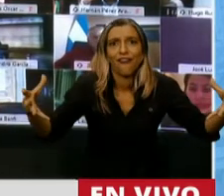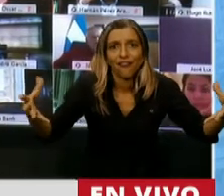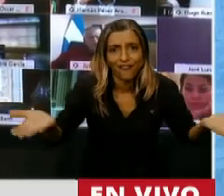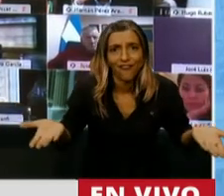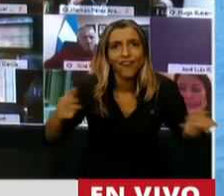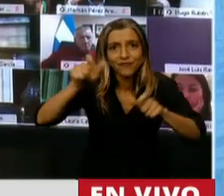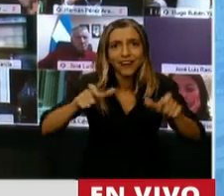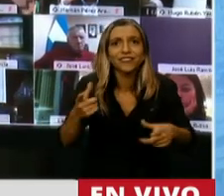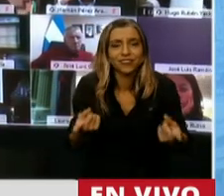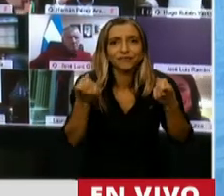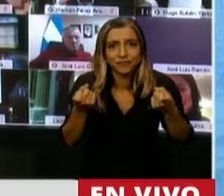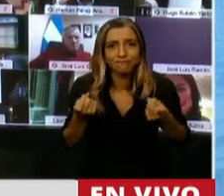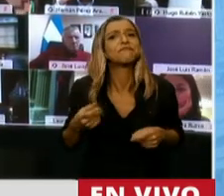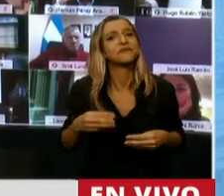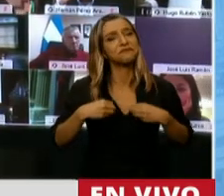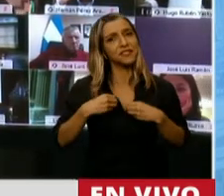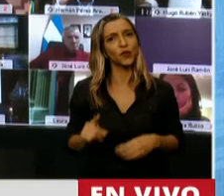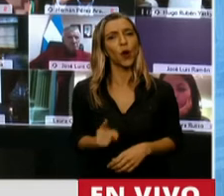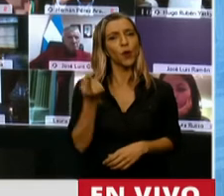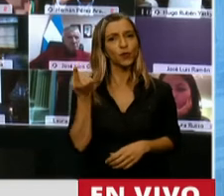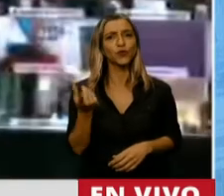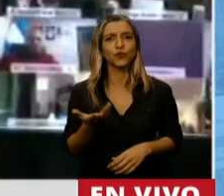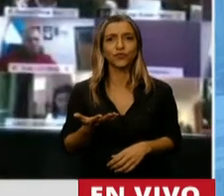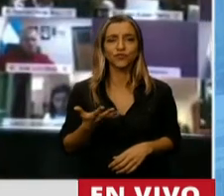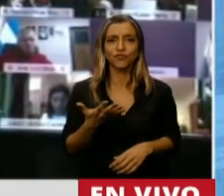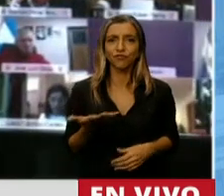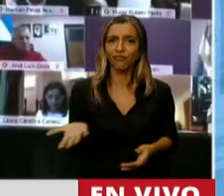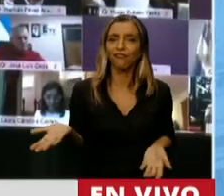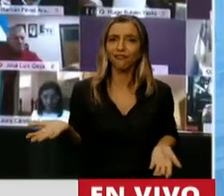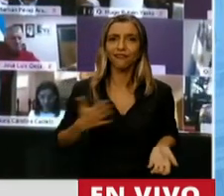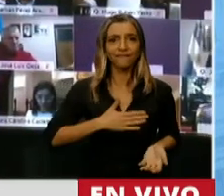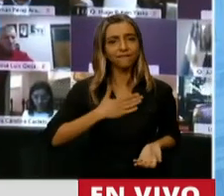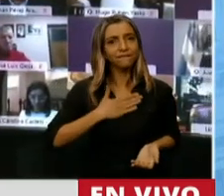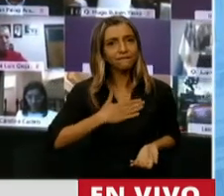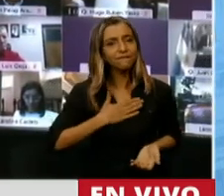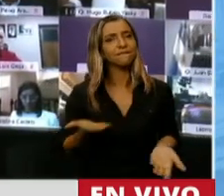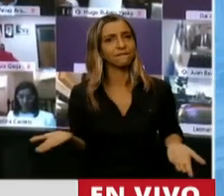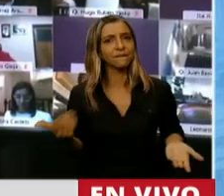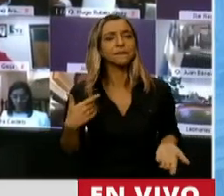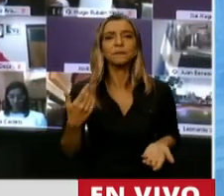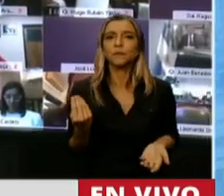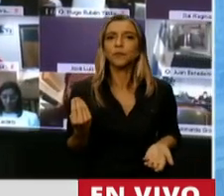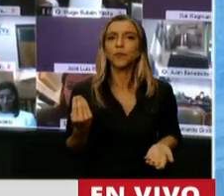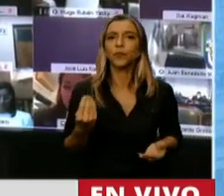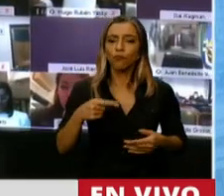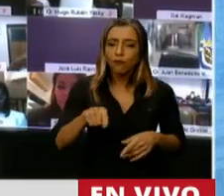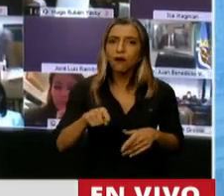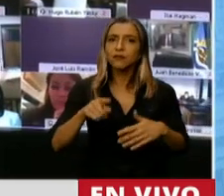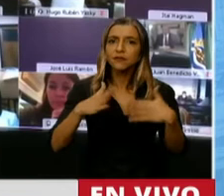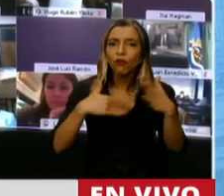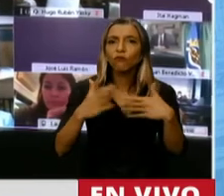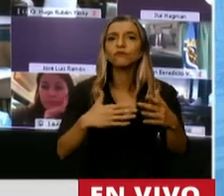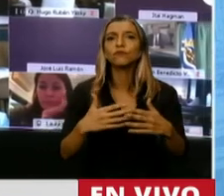lo digo con orgullo me pone muy contento y celebro porque también las obras al